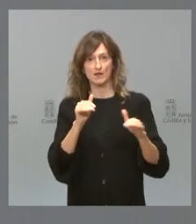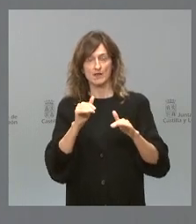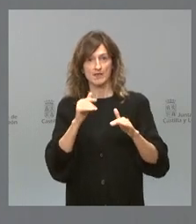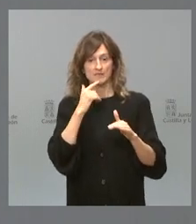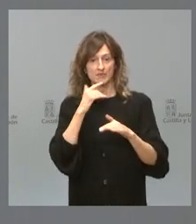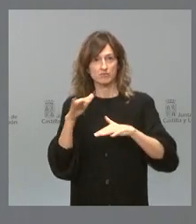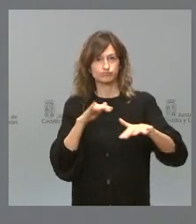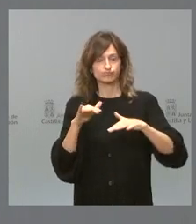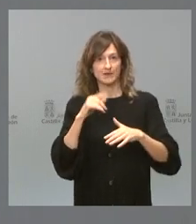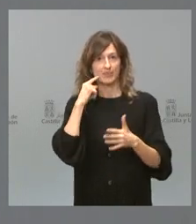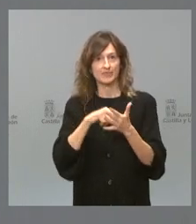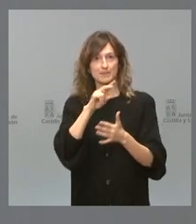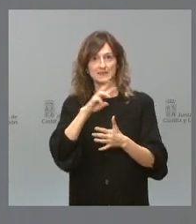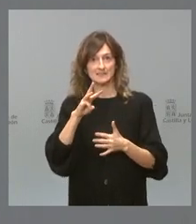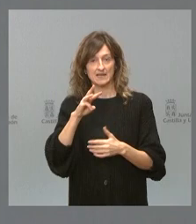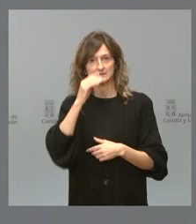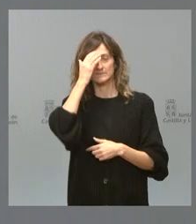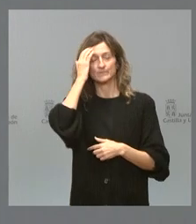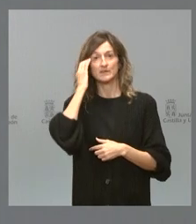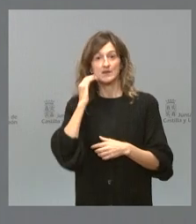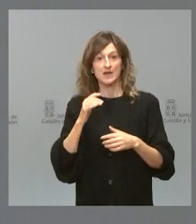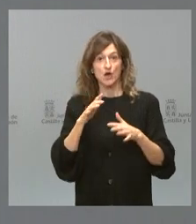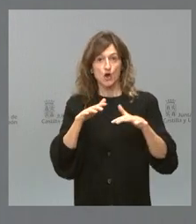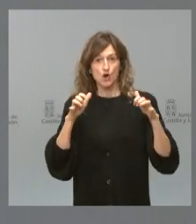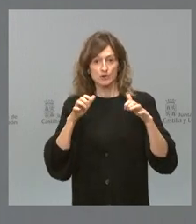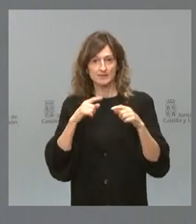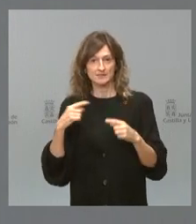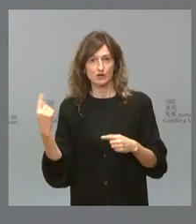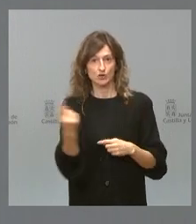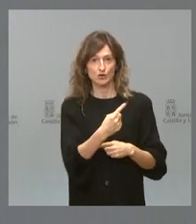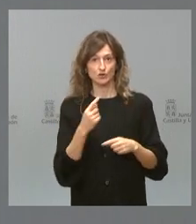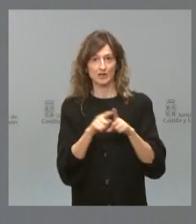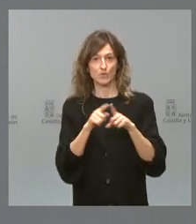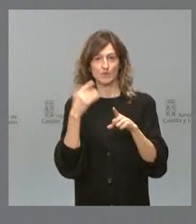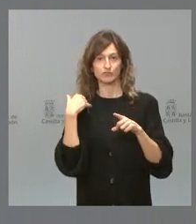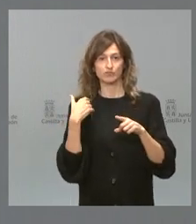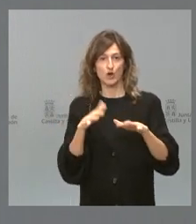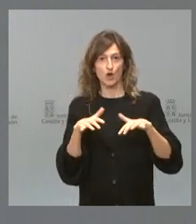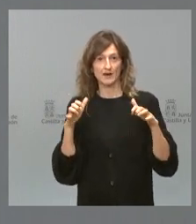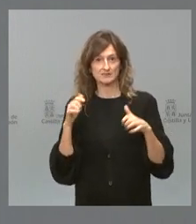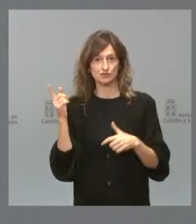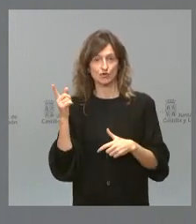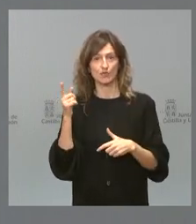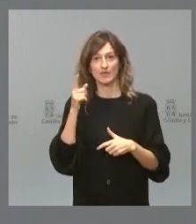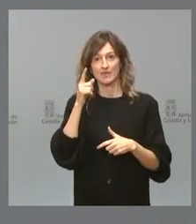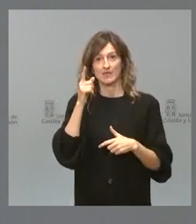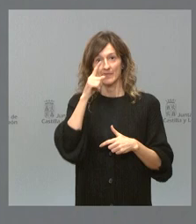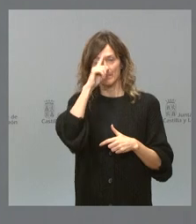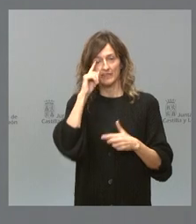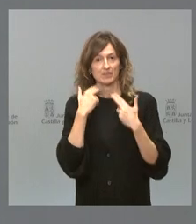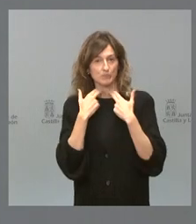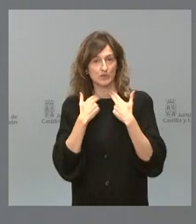para próximo día 23 rodea las Cortes al estilo del rodilla al congreso que en su momento se realizó en el congreso de los